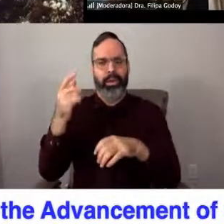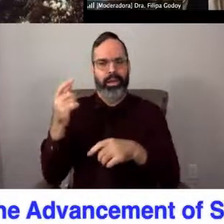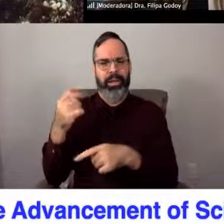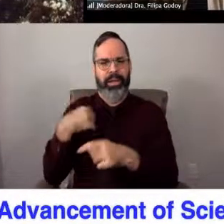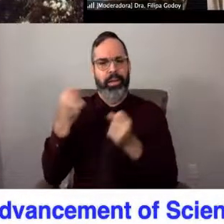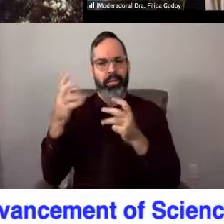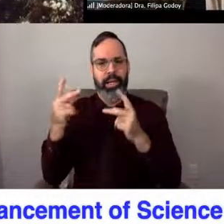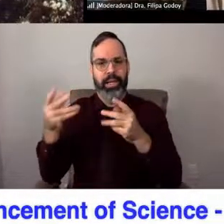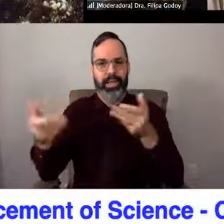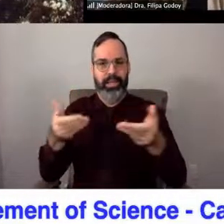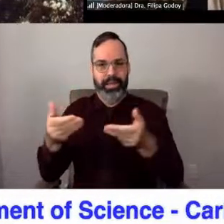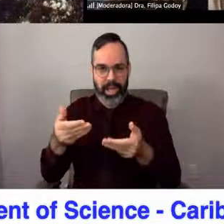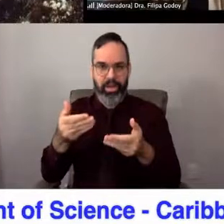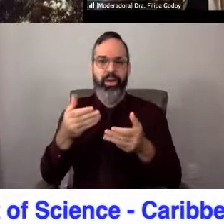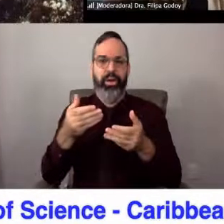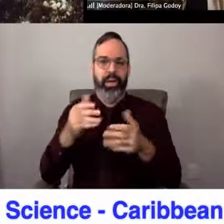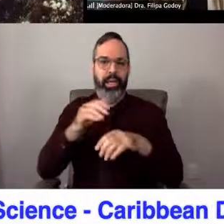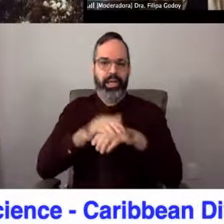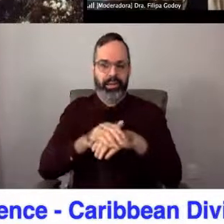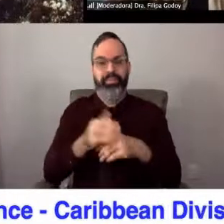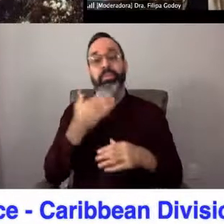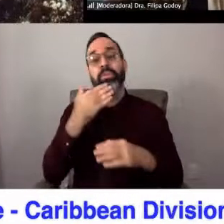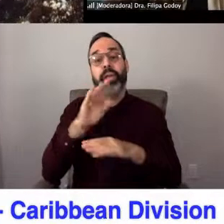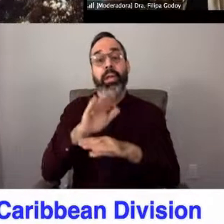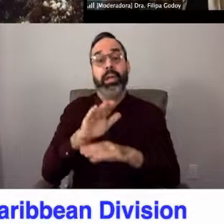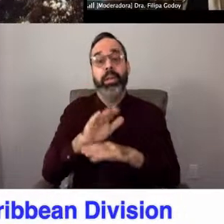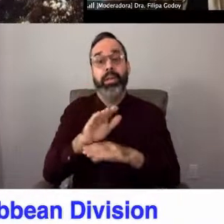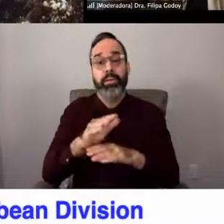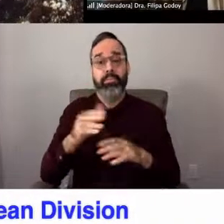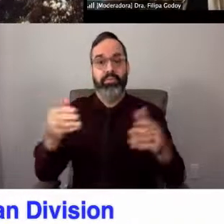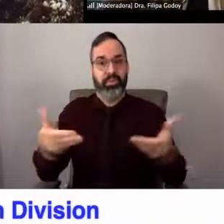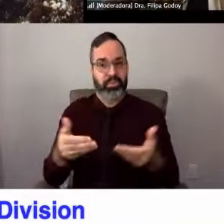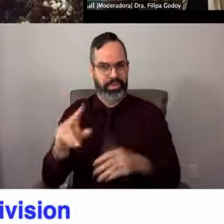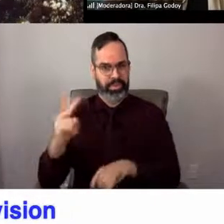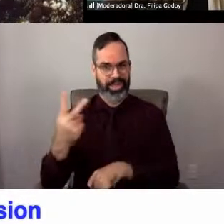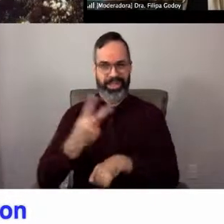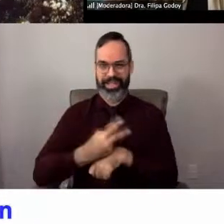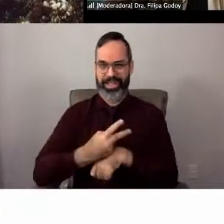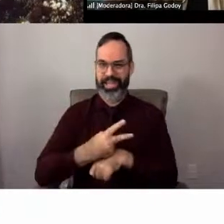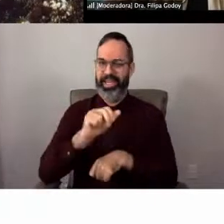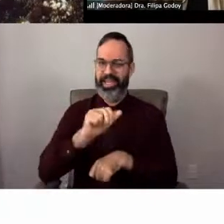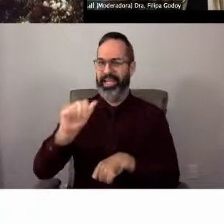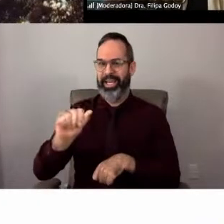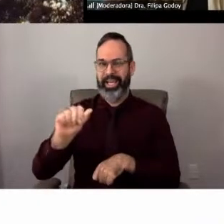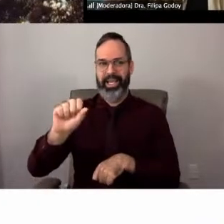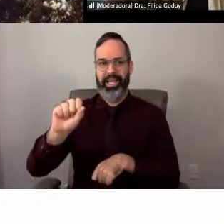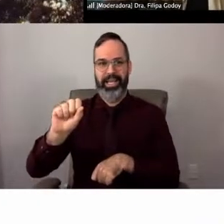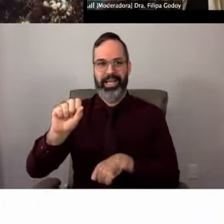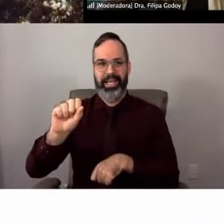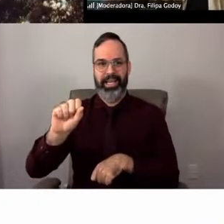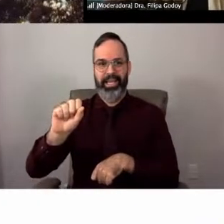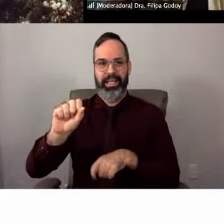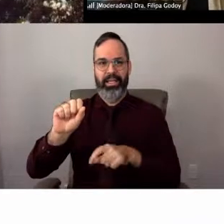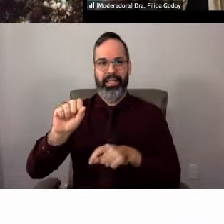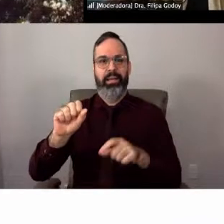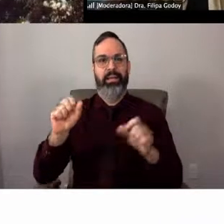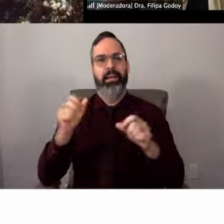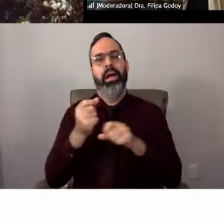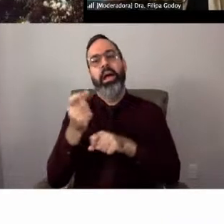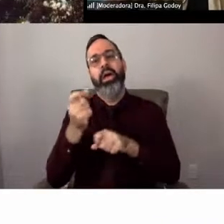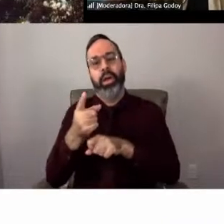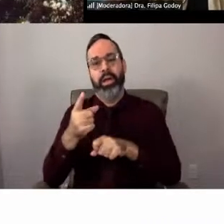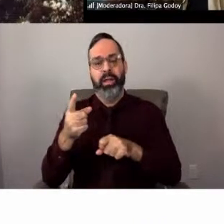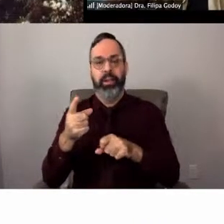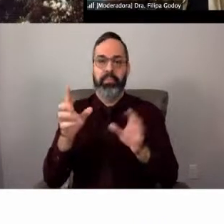hablan inglés. Good afternoon, welcome to the second day of the AAAS annual meeting. Yesterday we had an